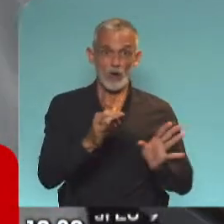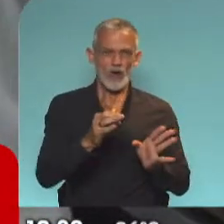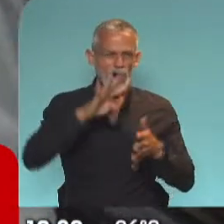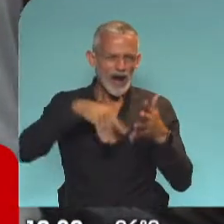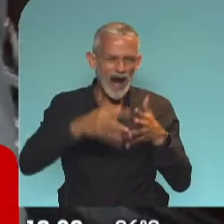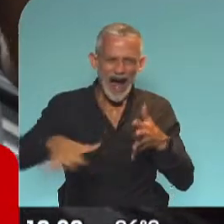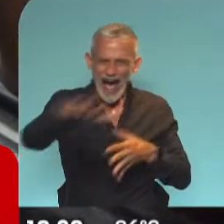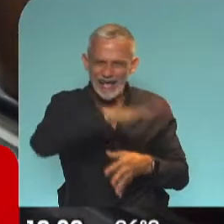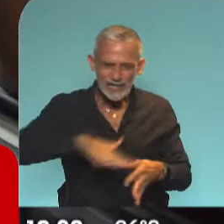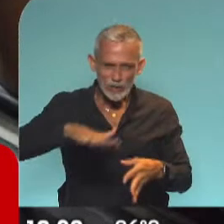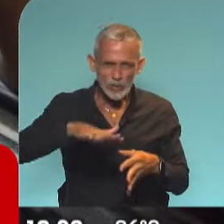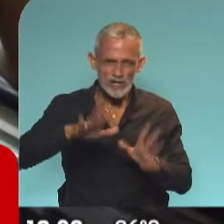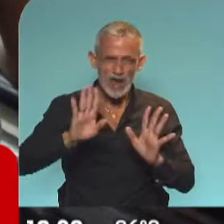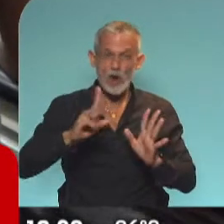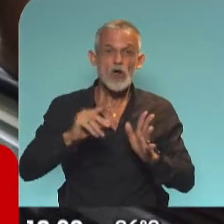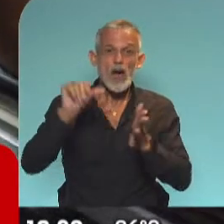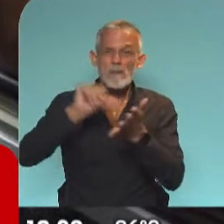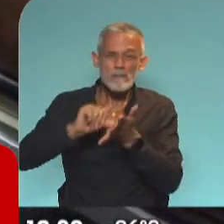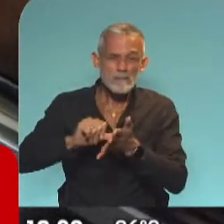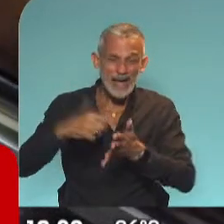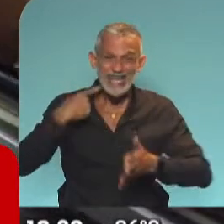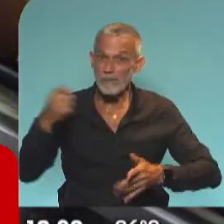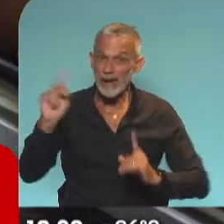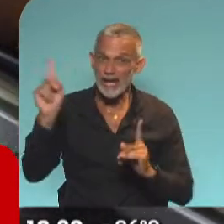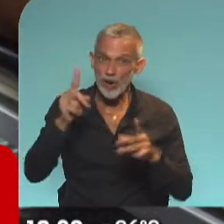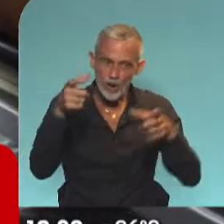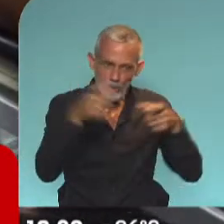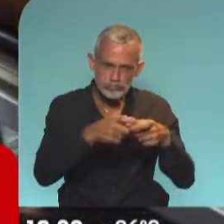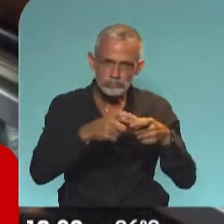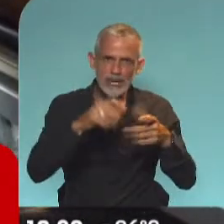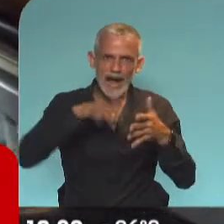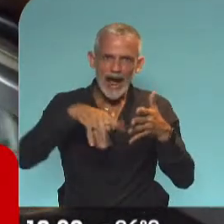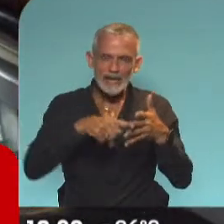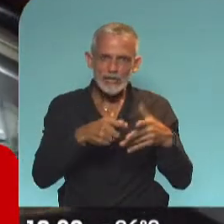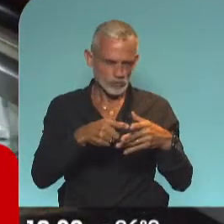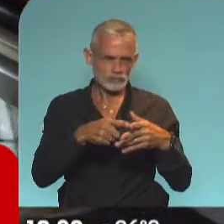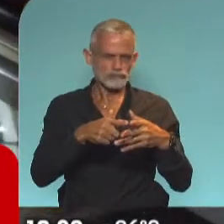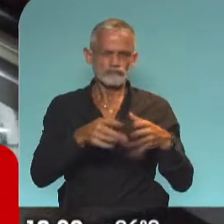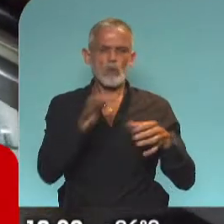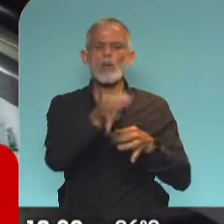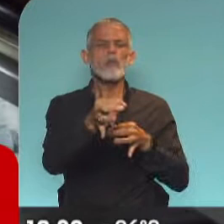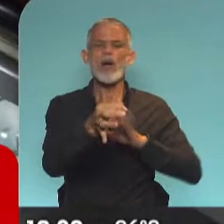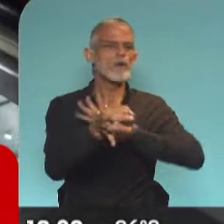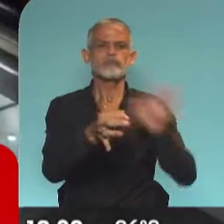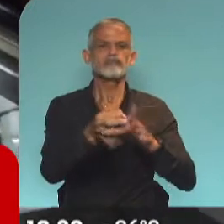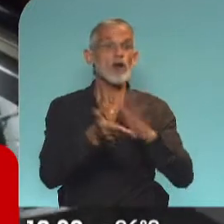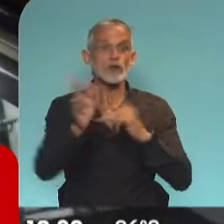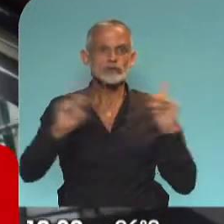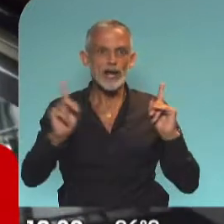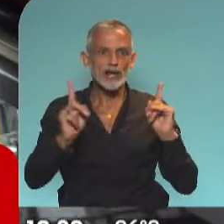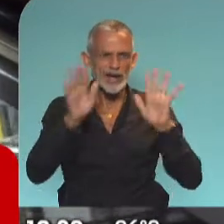Cataluña, no estoy hablando del país, de toda España, Cataluña. Se agarró y dijo, señores, del pueblo no se